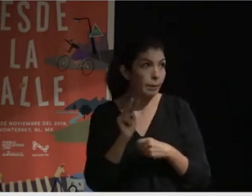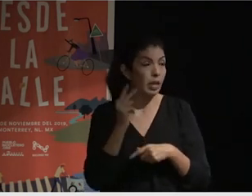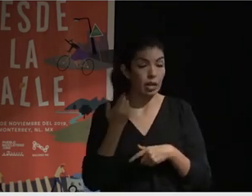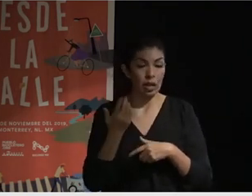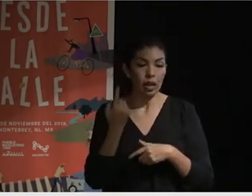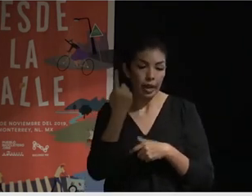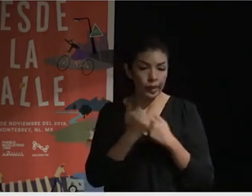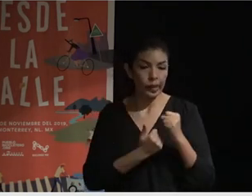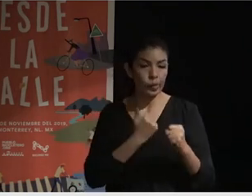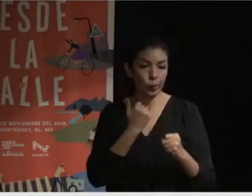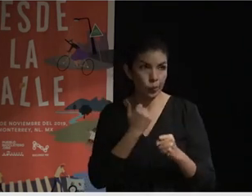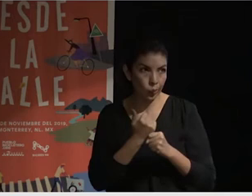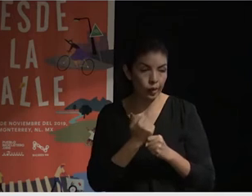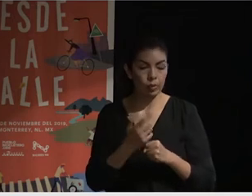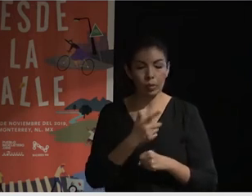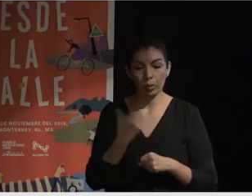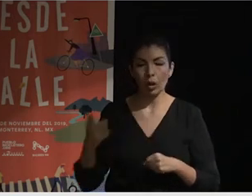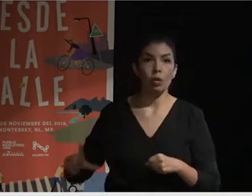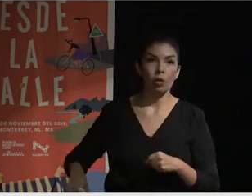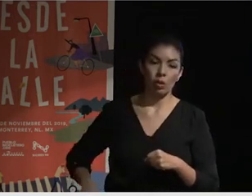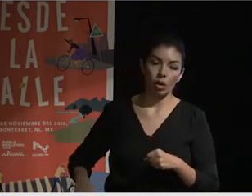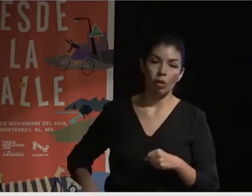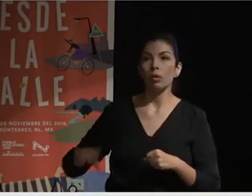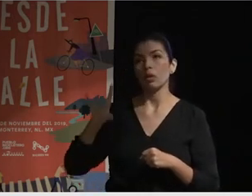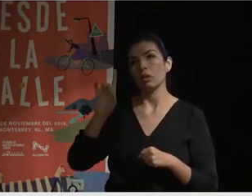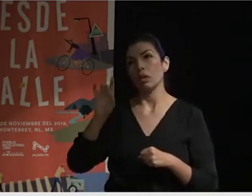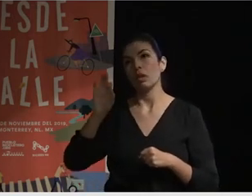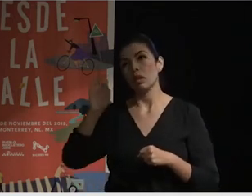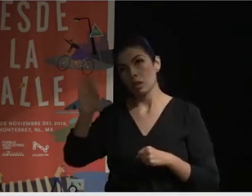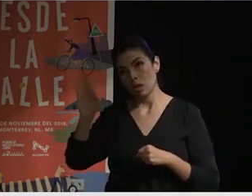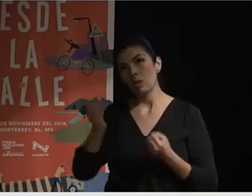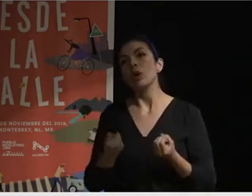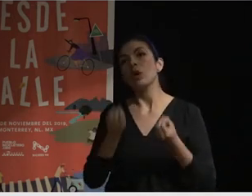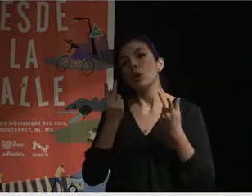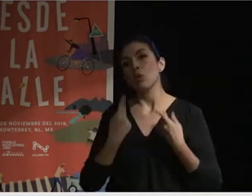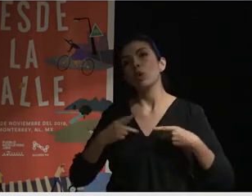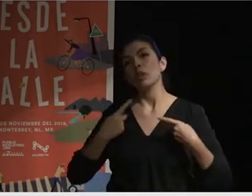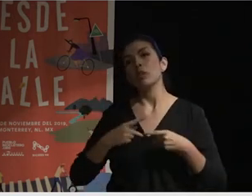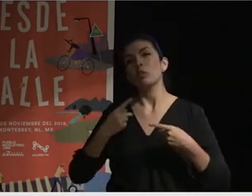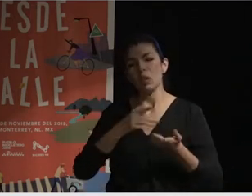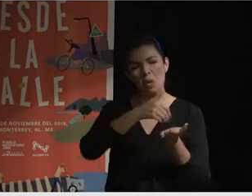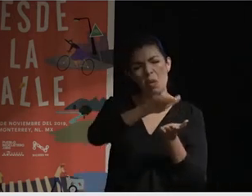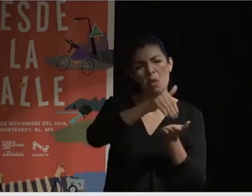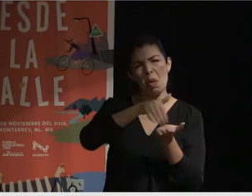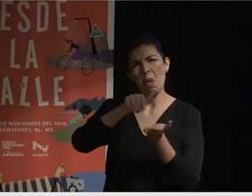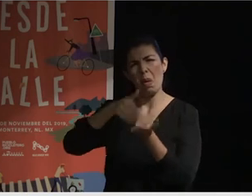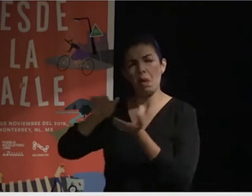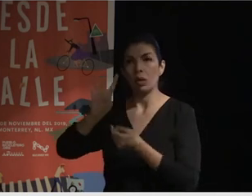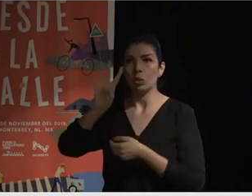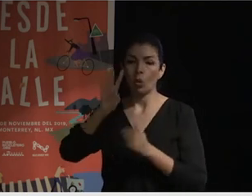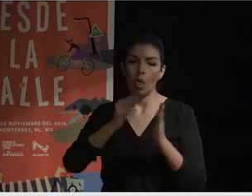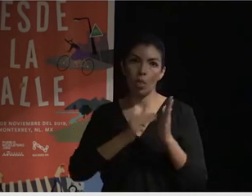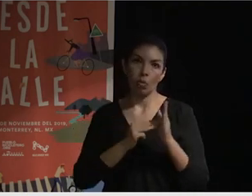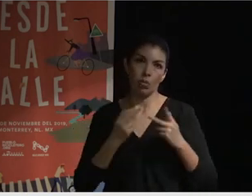que se miden. No, tú no puedes andar desalojando a la gente sin haber hecho un proceso legal y tal. Y en realidad nosotros